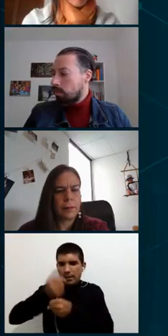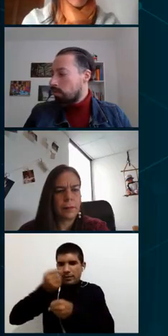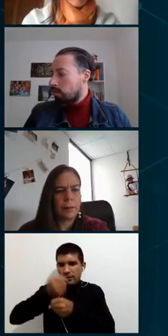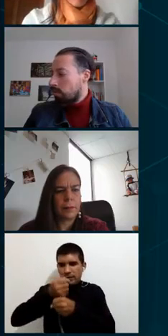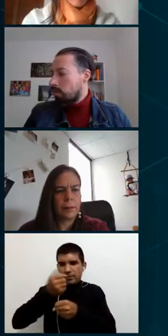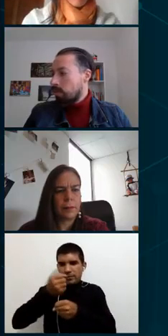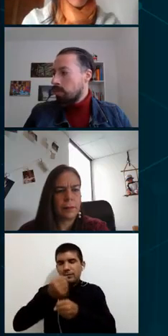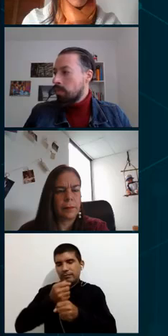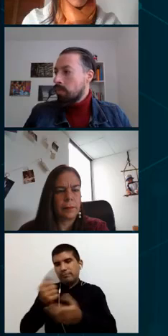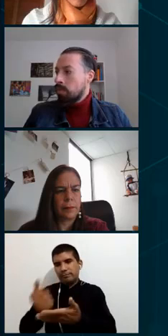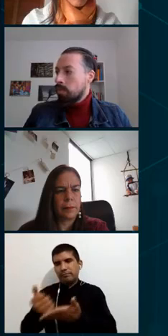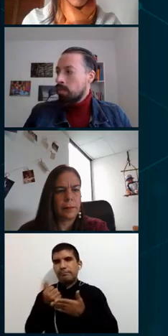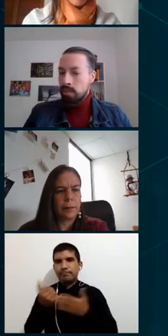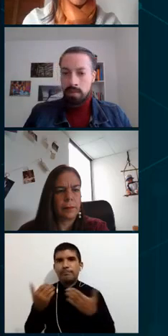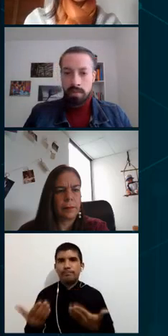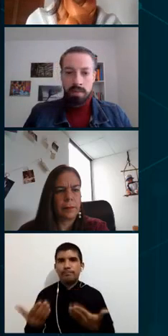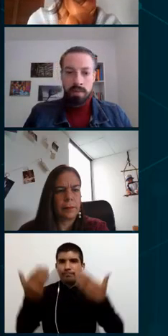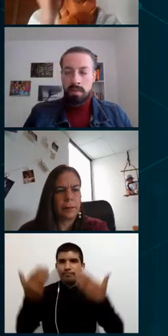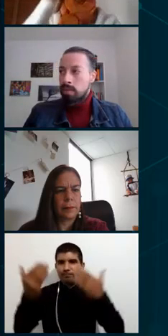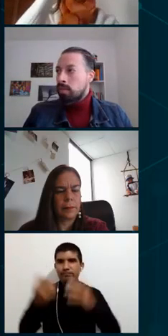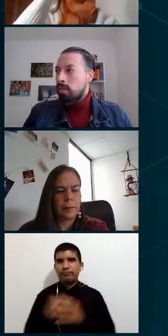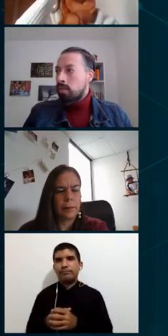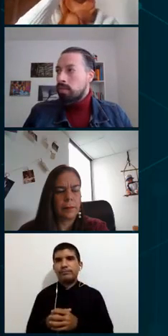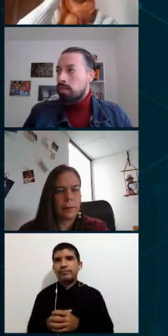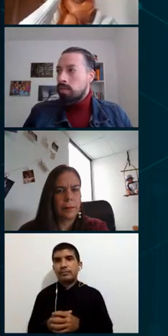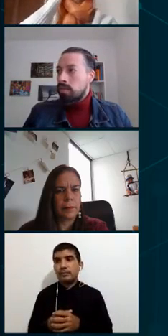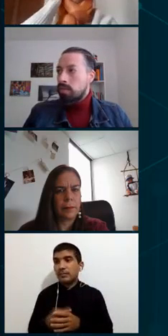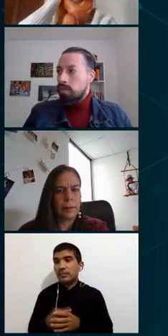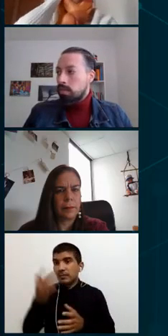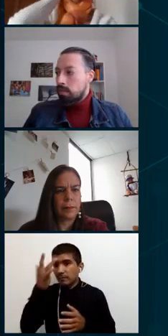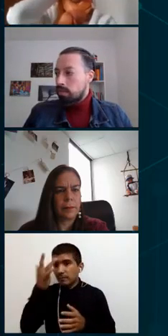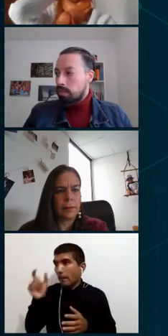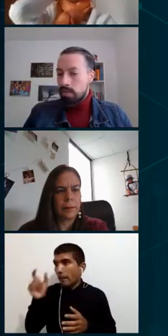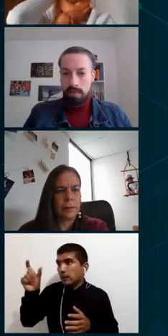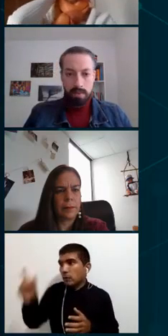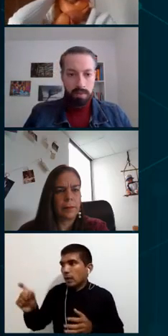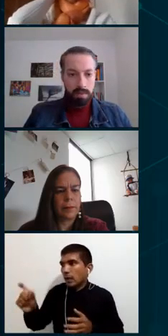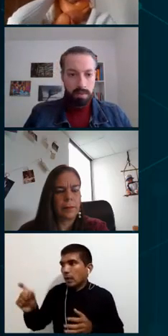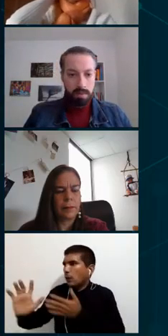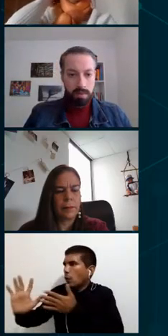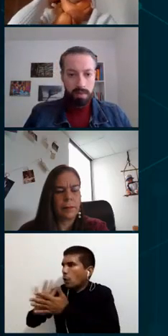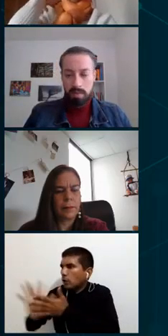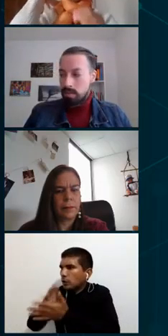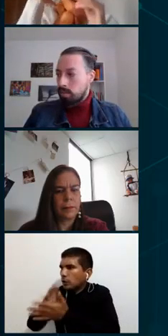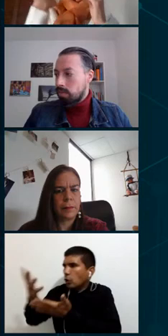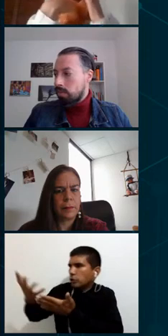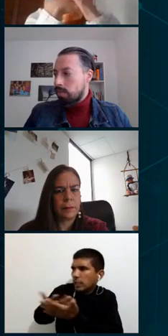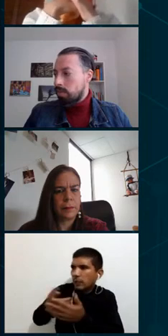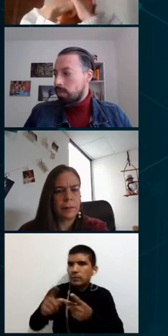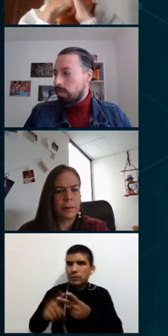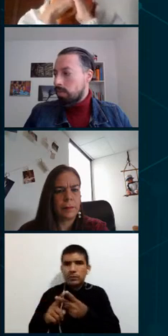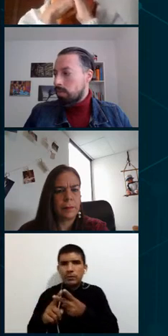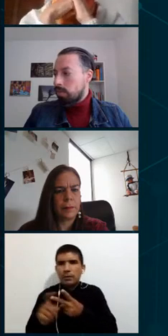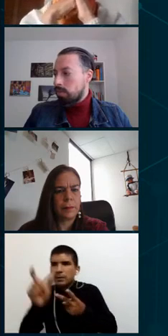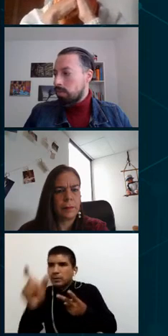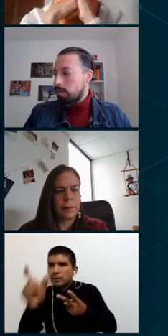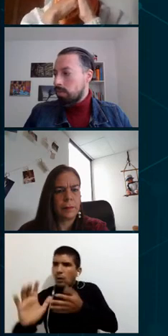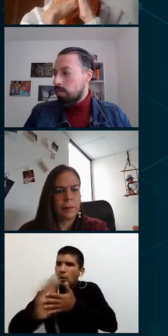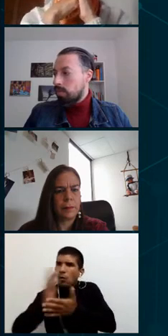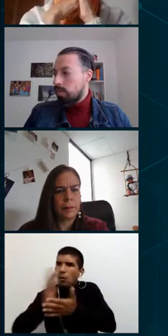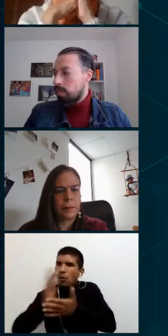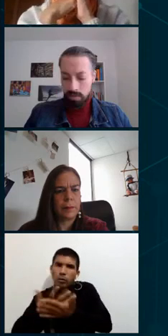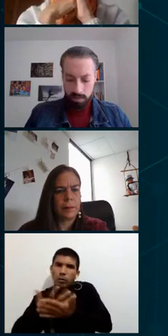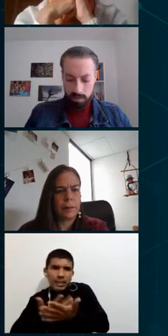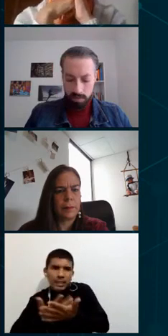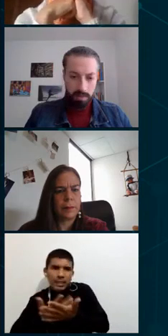indicándonos, diciéndonos, ideando qué podemos hacer, cómo podemos prototipar, cómo podemos poner eso en la vida real de forma física para probarlo.